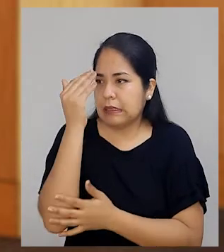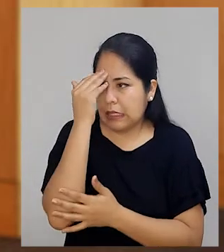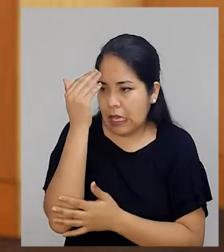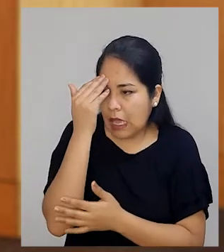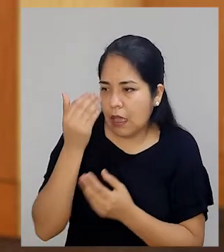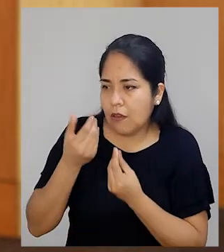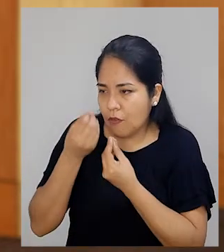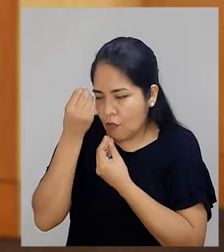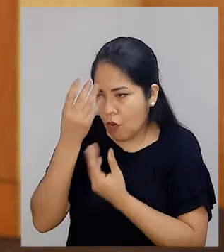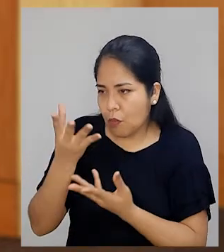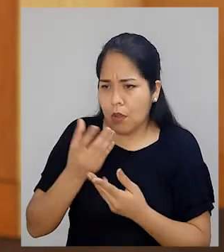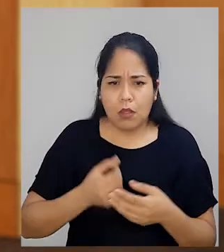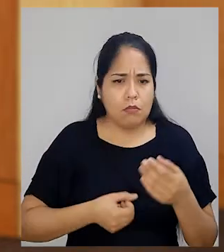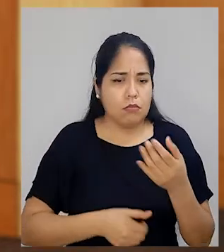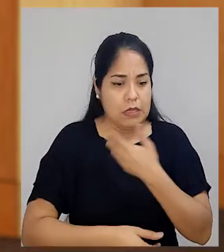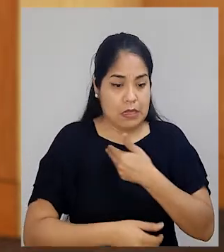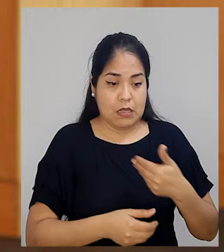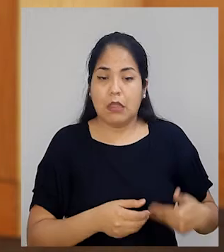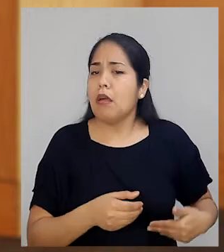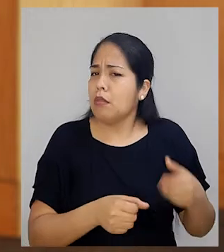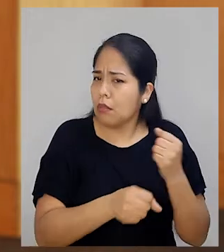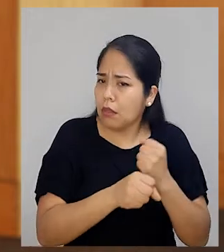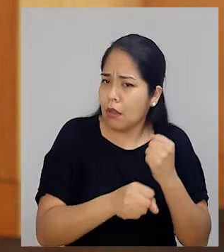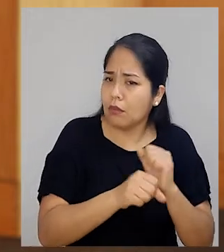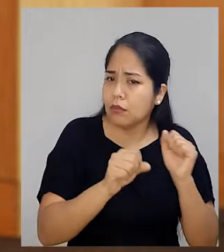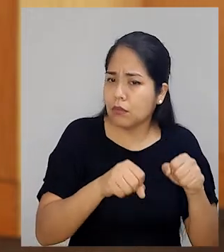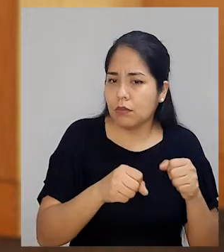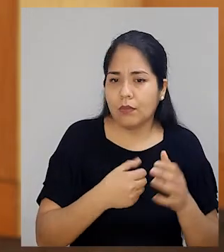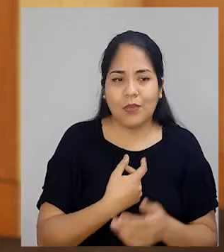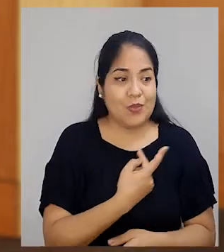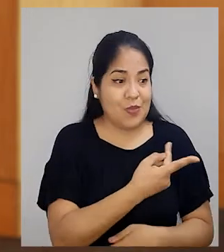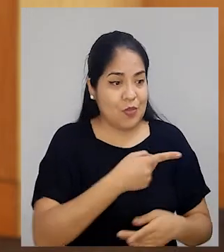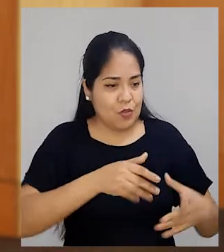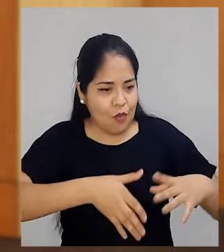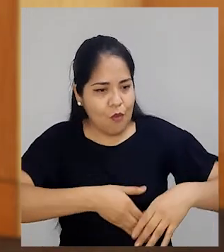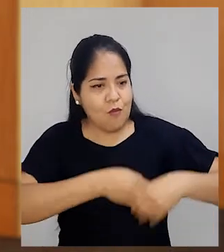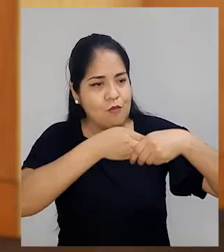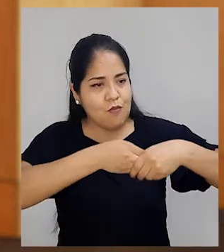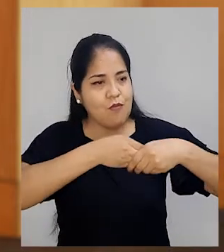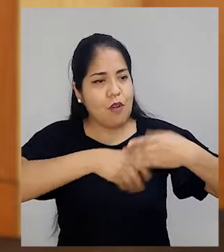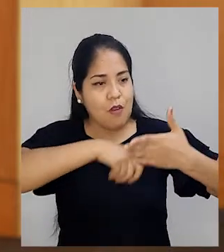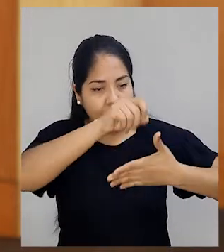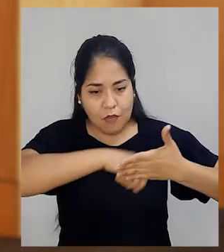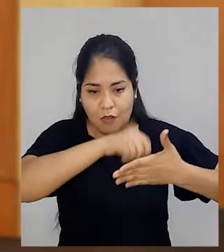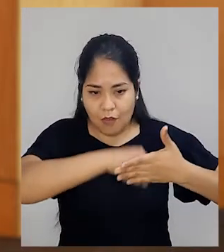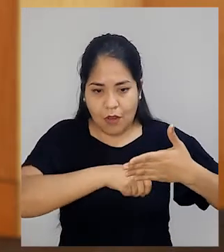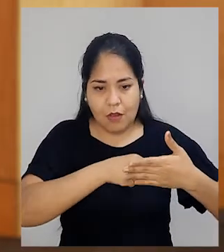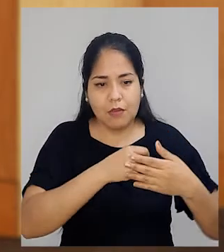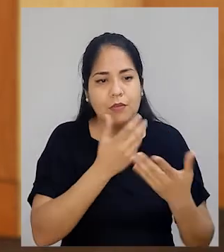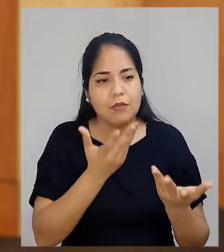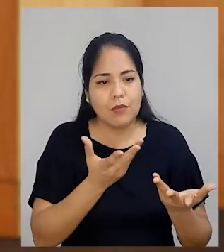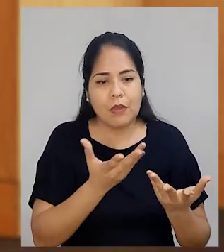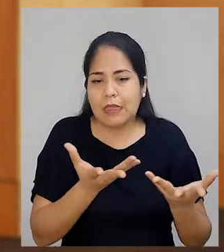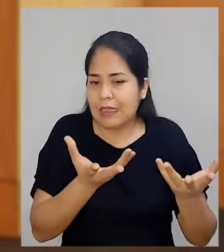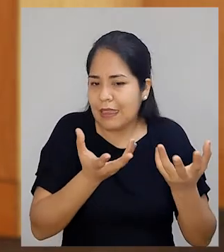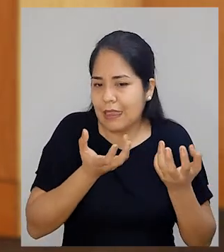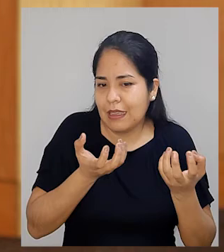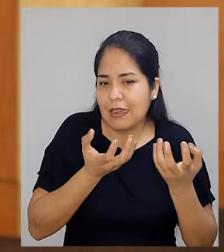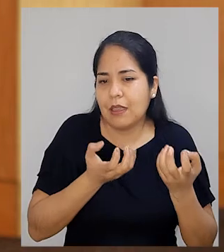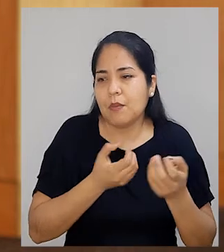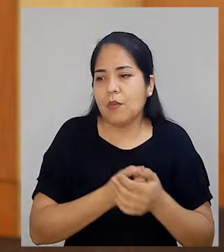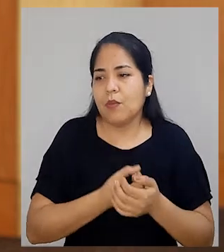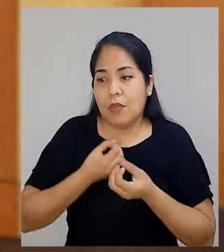discapacidad sepan de que el Estado sí trabaja. Es decir, acabamos de firmar con ustedes también un convenio